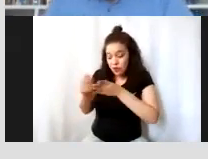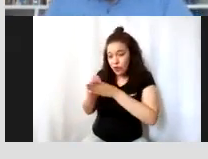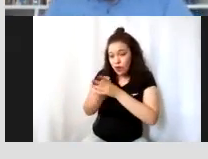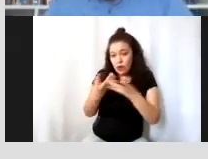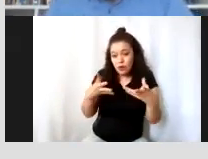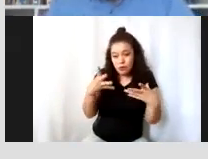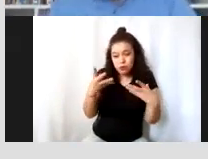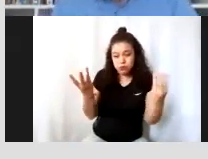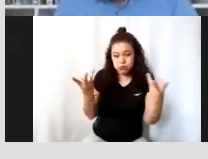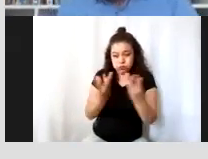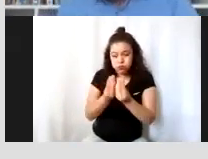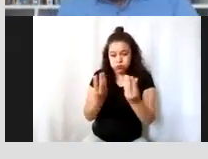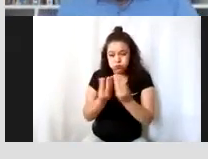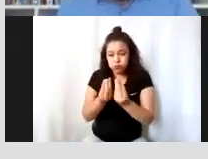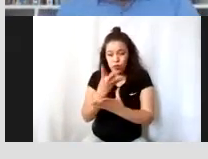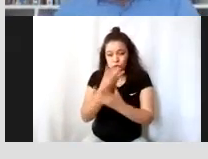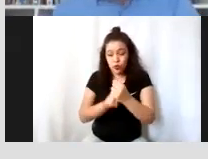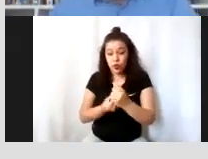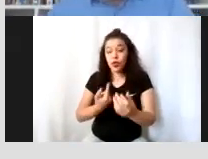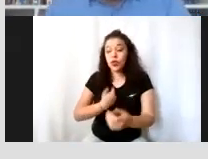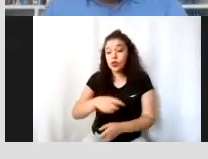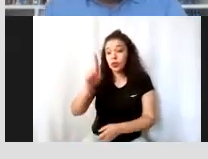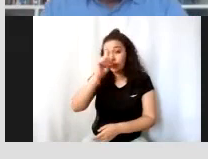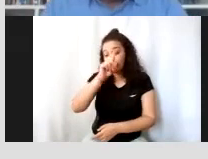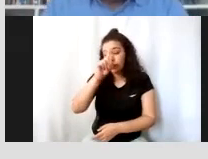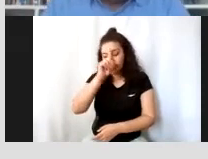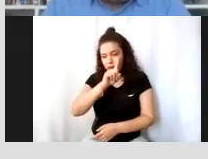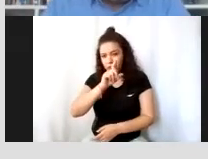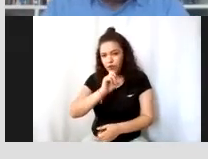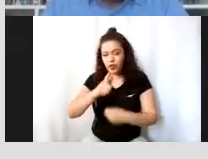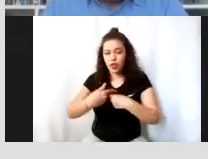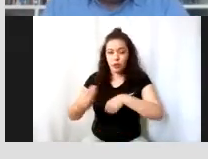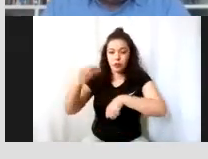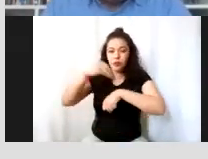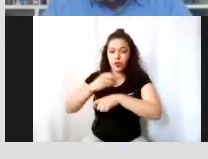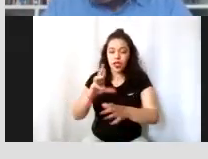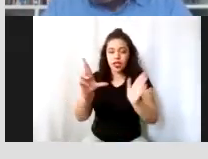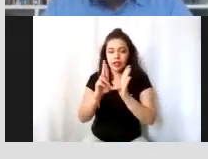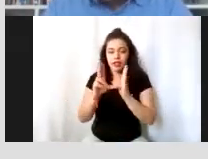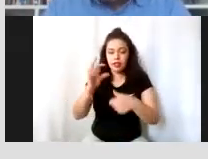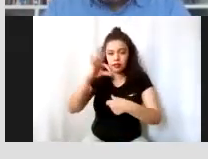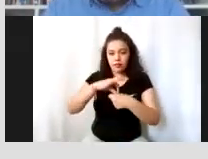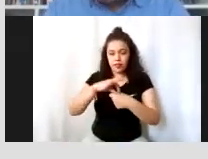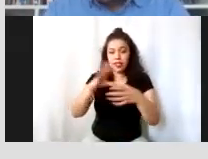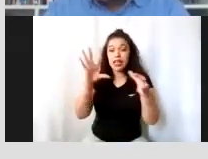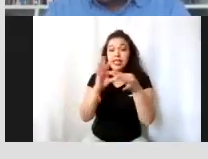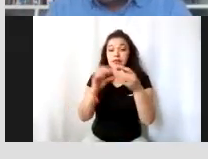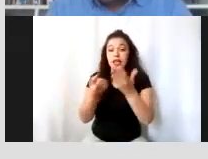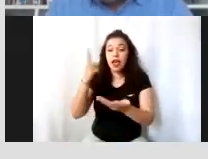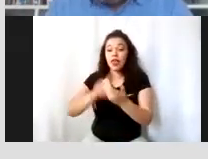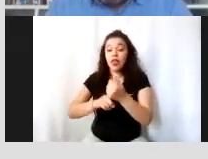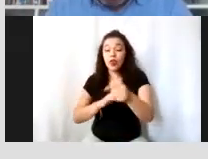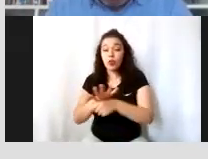con la clave del lector. Yo les sugeriría que cuando señalen clave el credencial del lector, desglosen todos los datos personales que